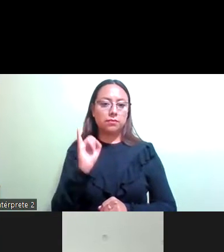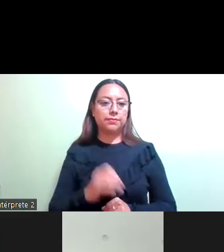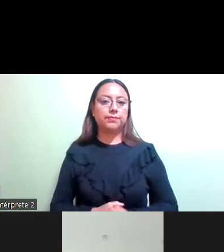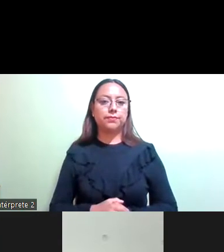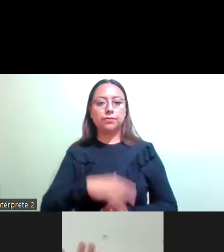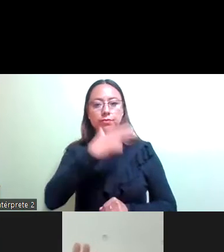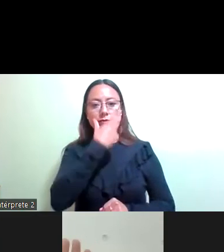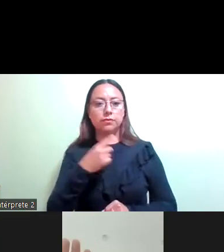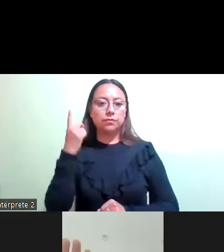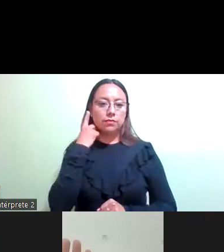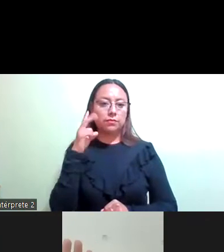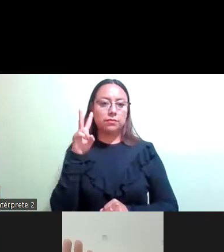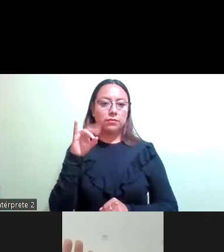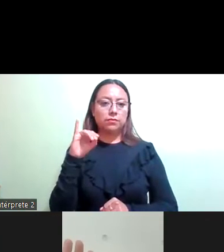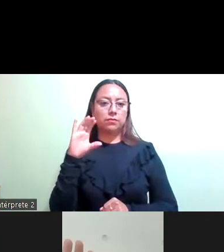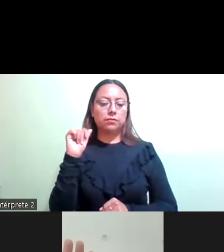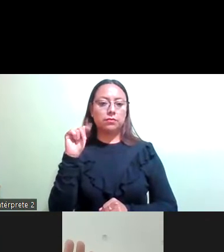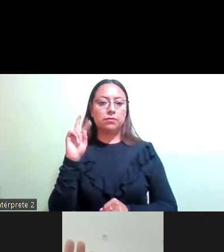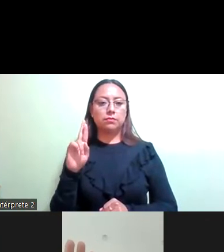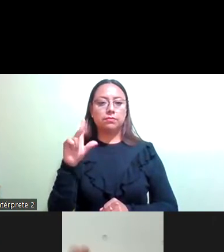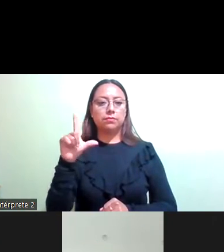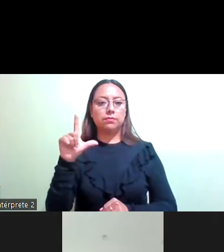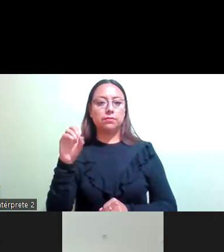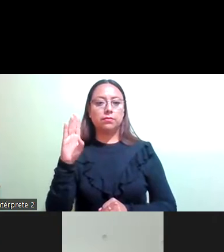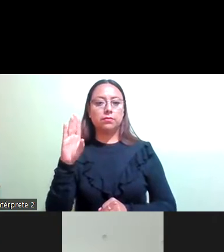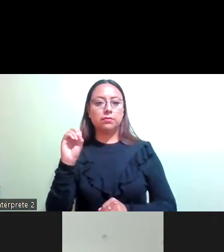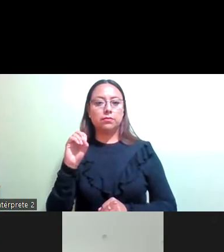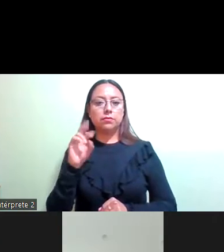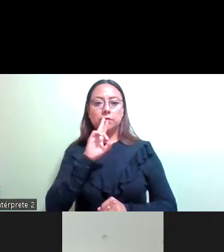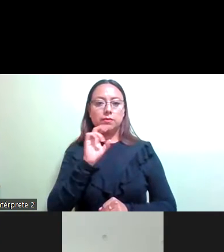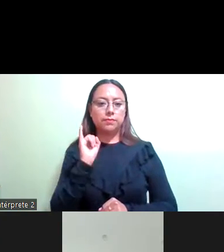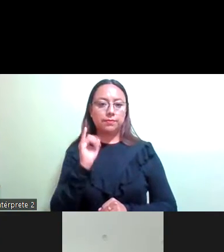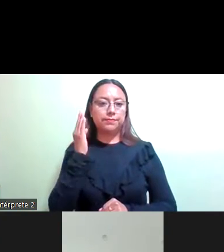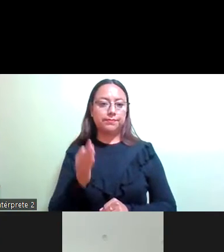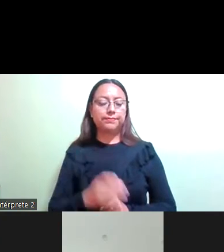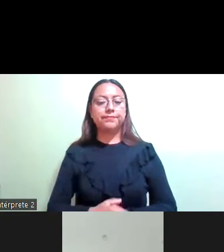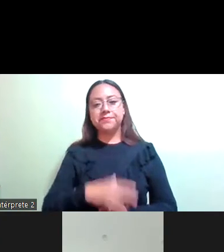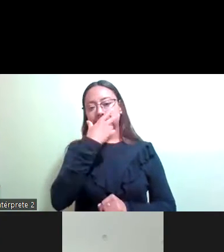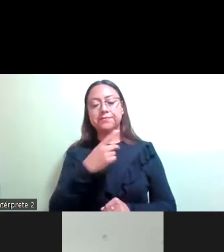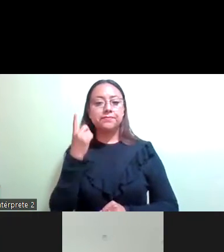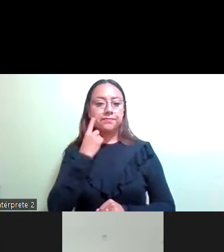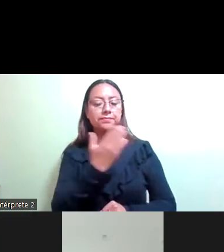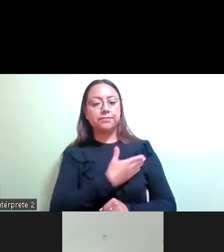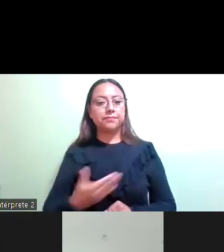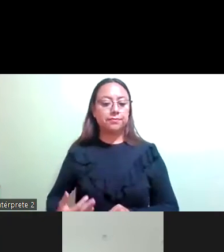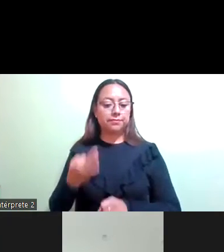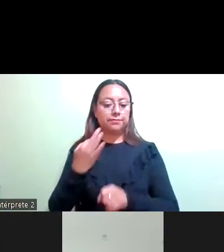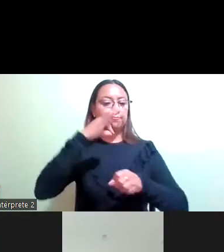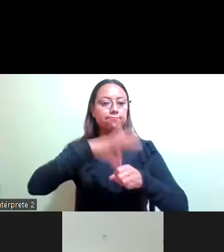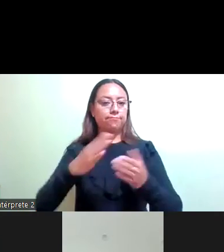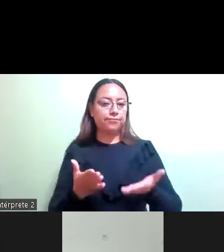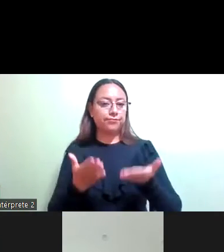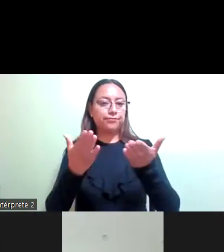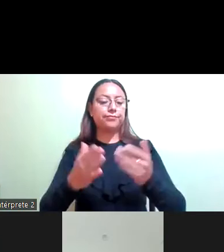Román. Víctor Hugo Lobo, a favor. Gracias, secretario. Diputado presidente, el resultado de la votación es el